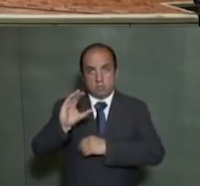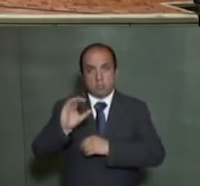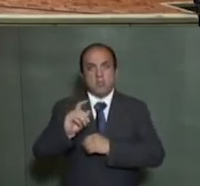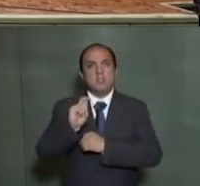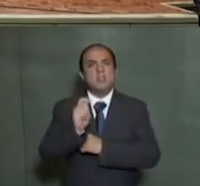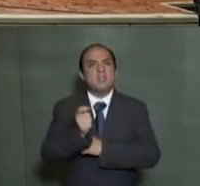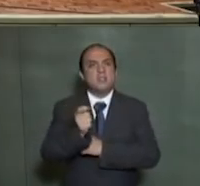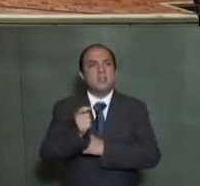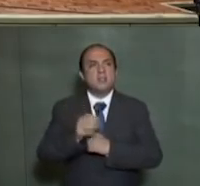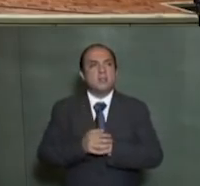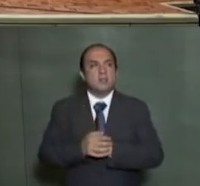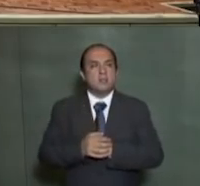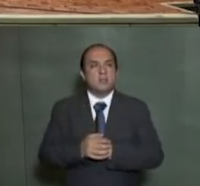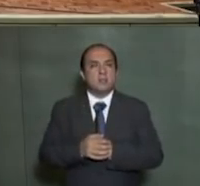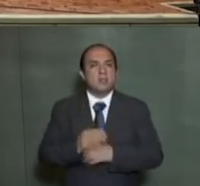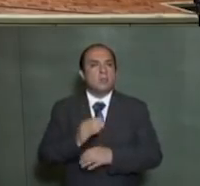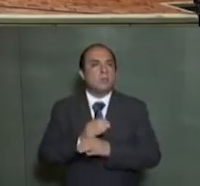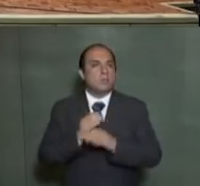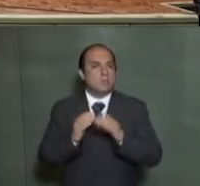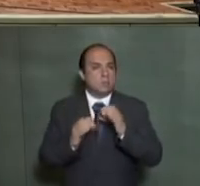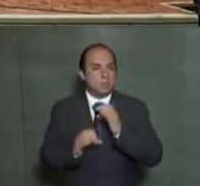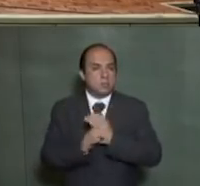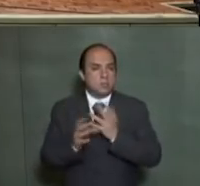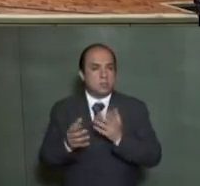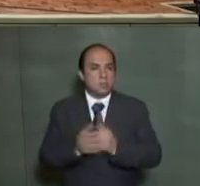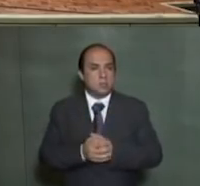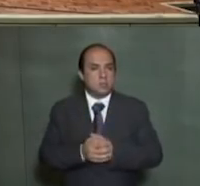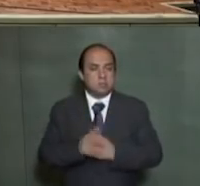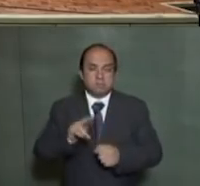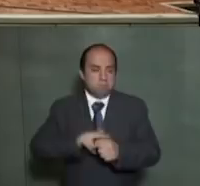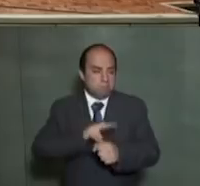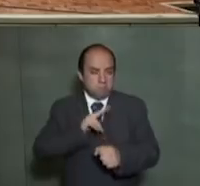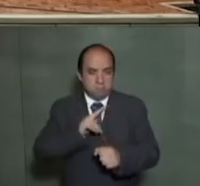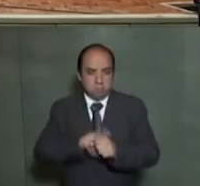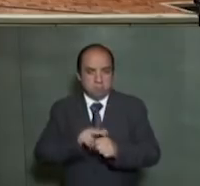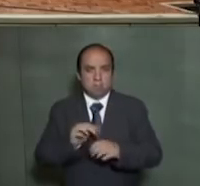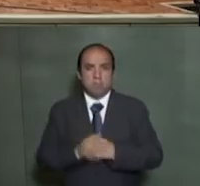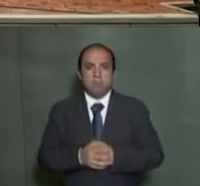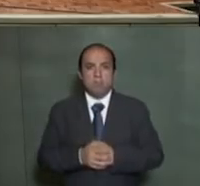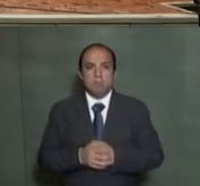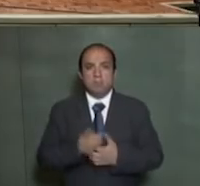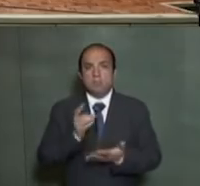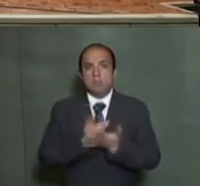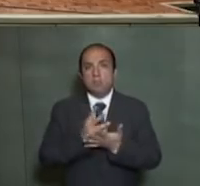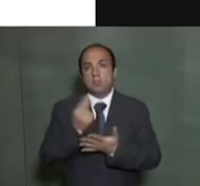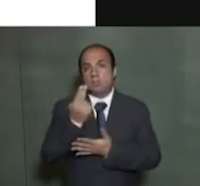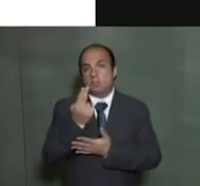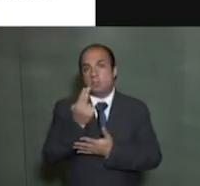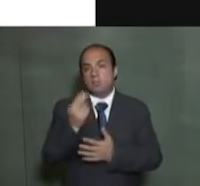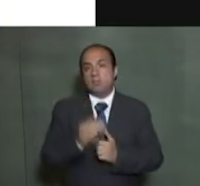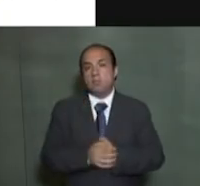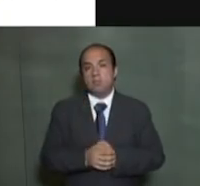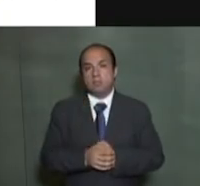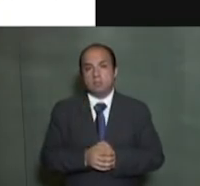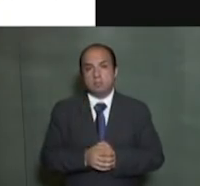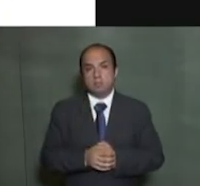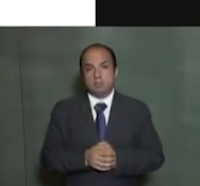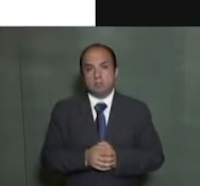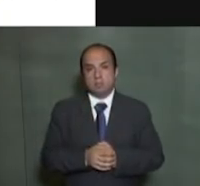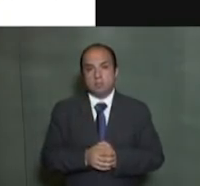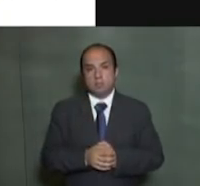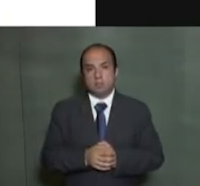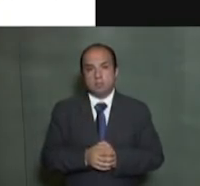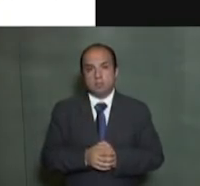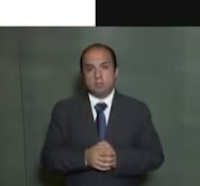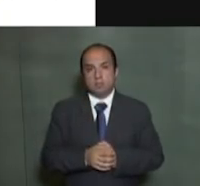son, digamos, situaciones comunes que simplemente requieren la actuación